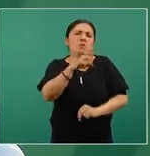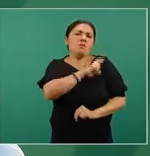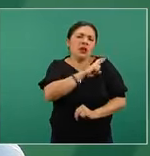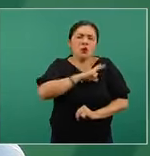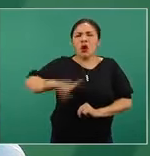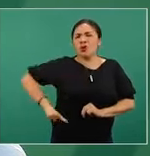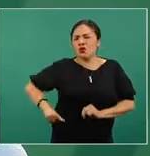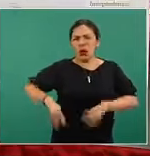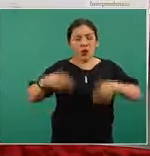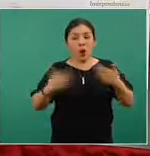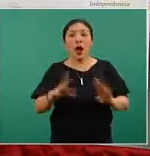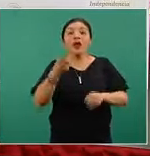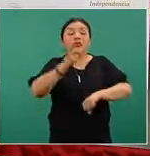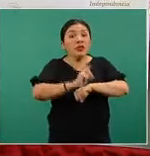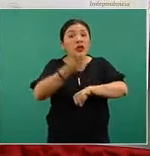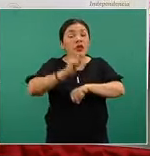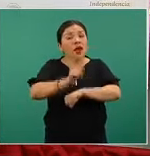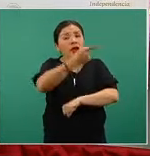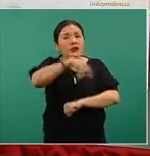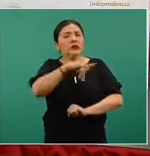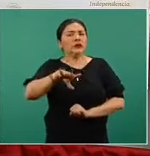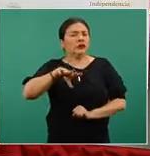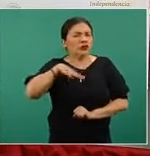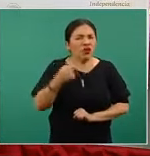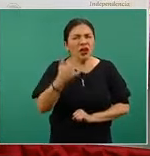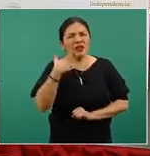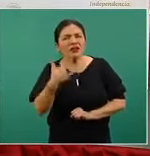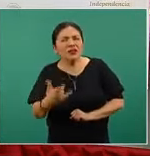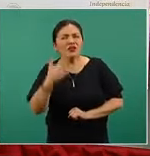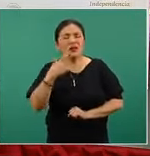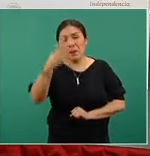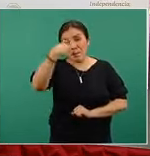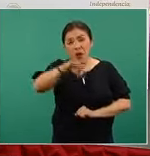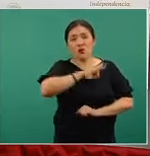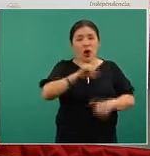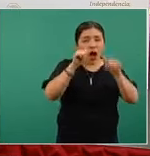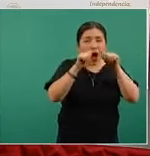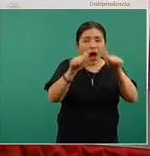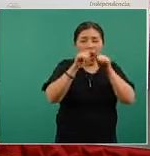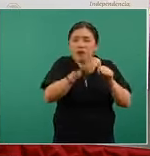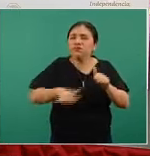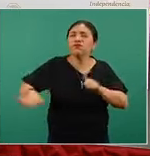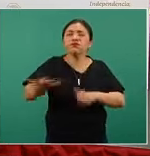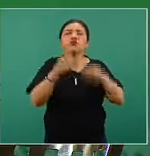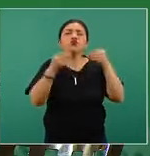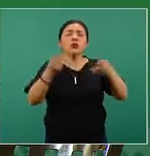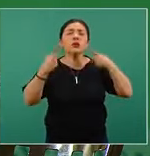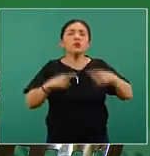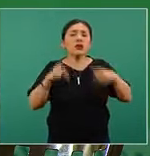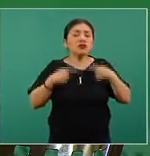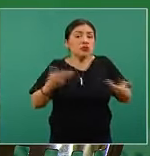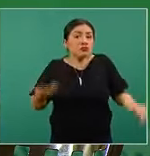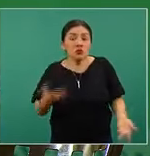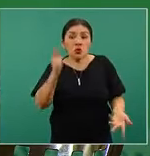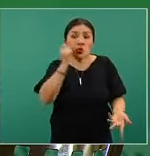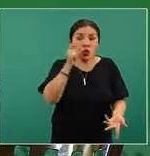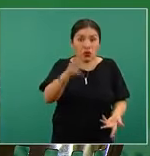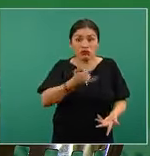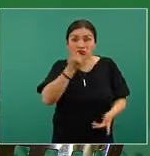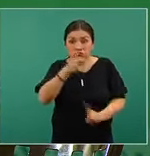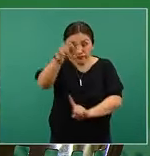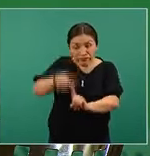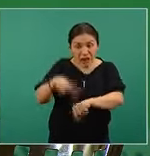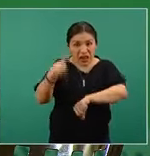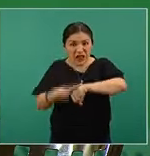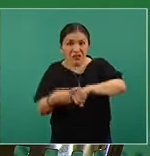pues día con día se esfuerzan para atender a toda la población sin importar si eres sospechoso no